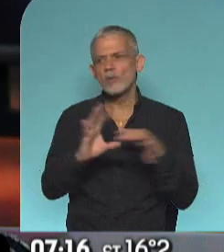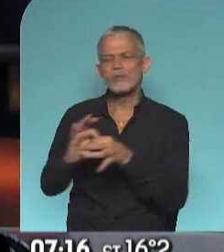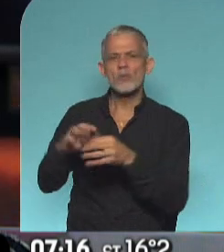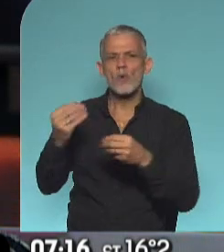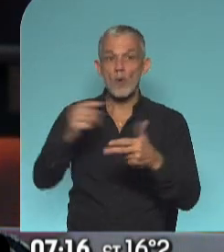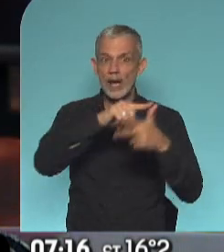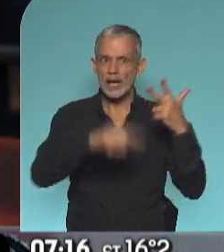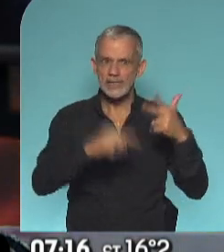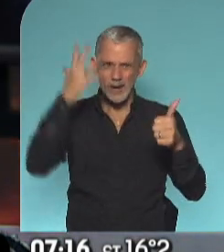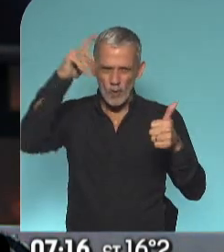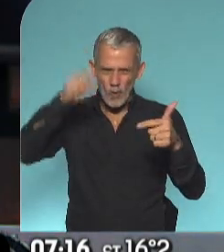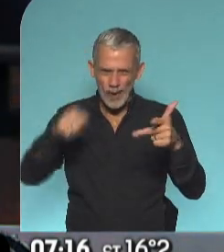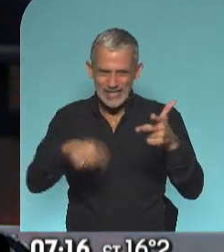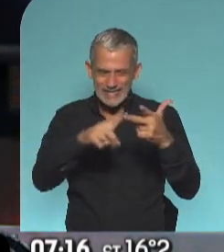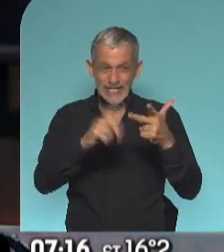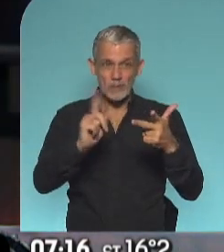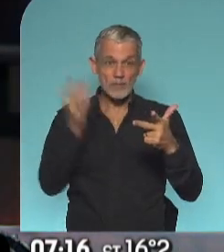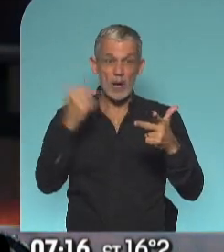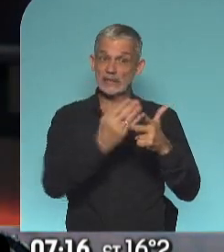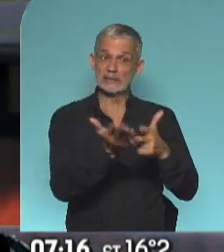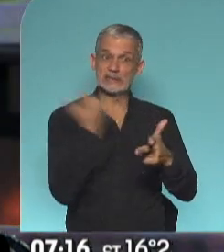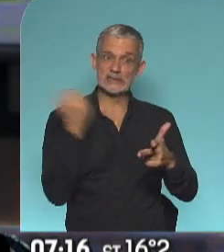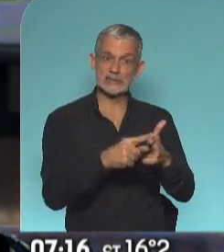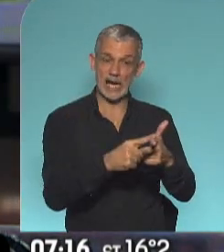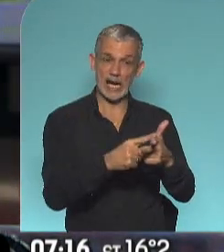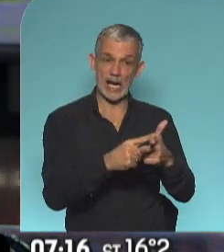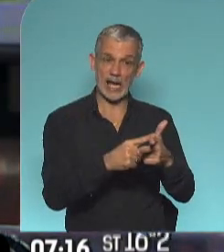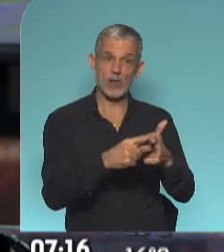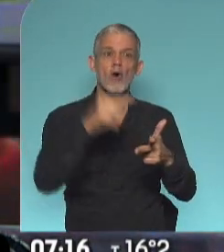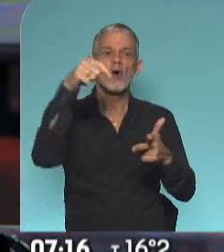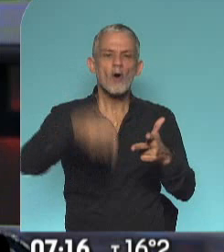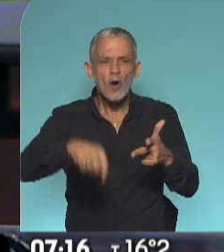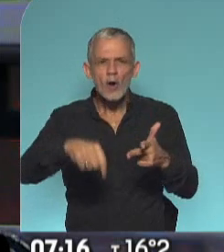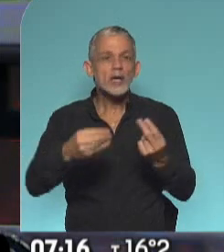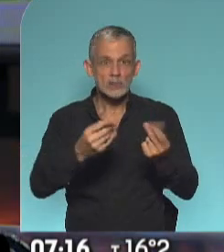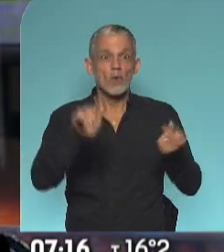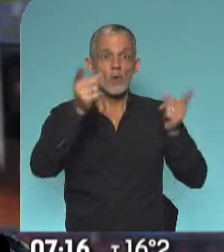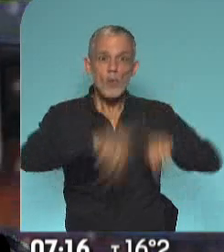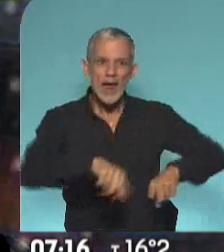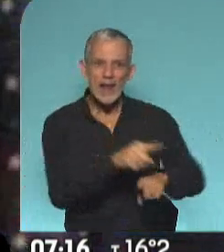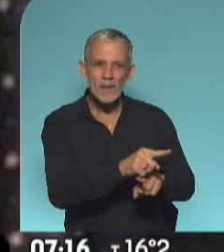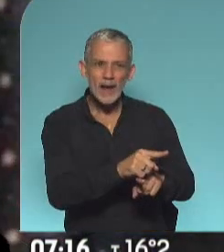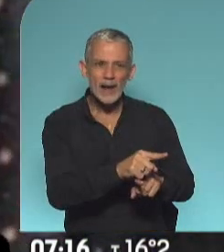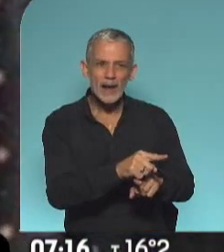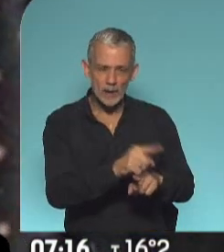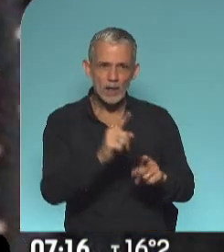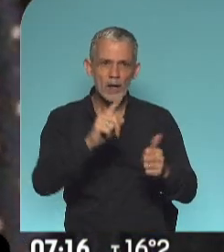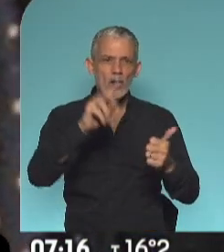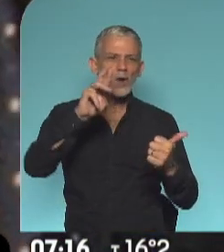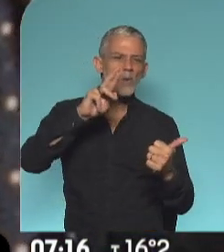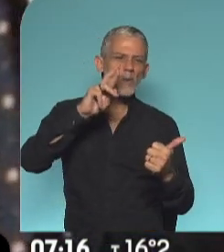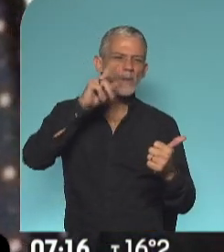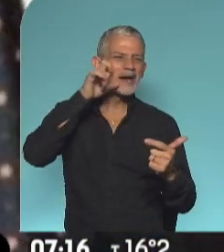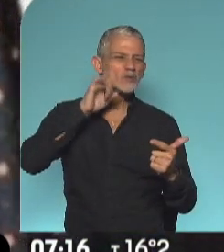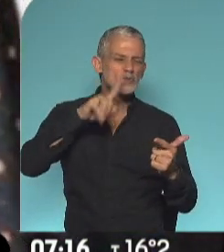los 3 jueces que habían sido corridos a tribunales originales, hoy vuelven a ser Bruglia y Bertuzzi, jueces de la